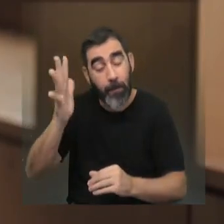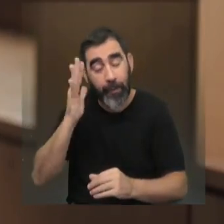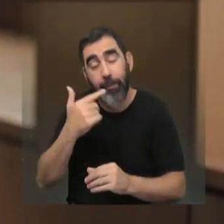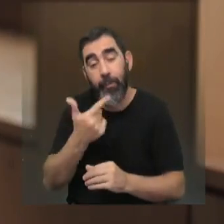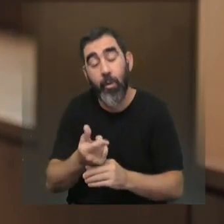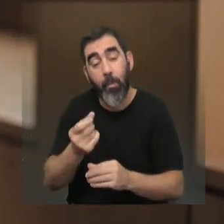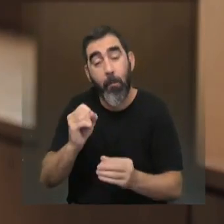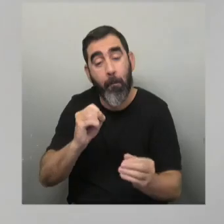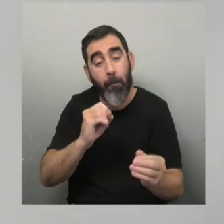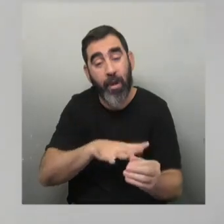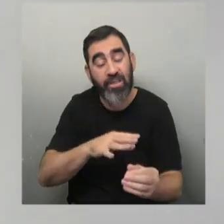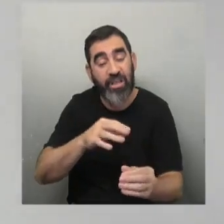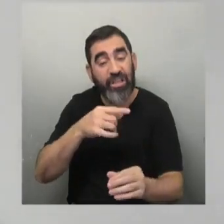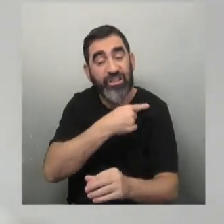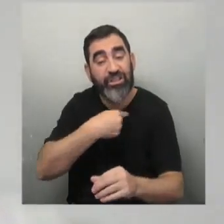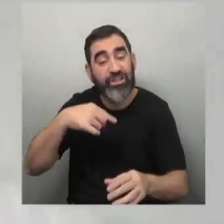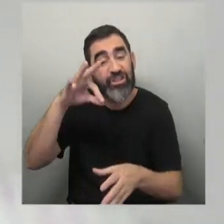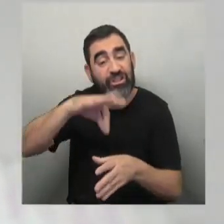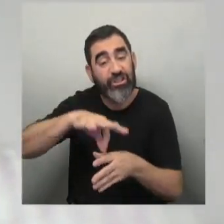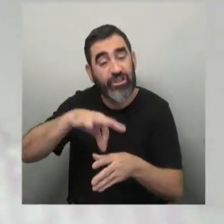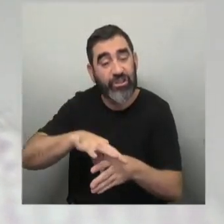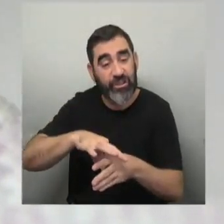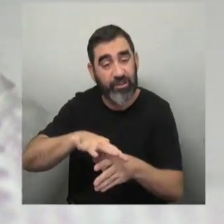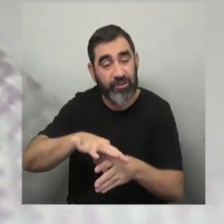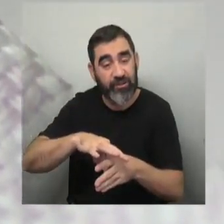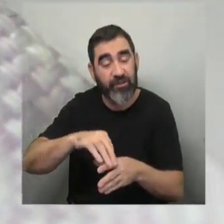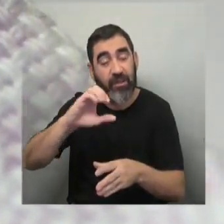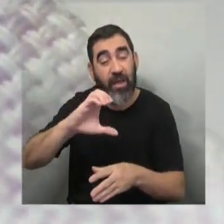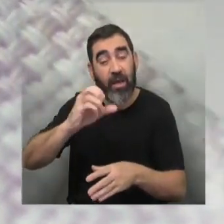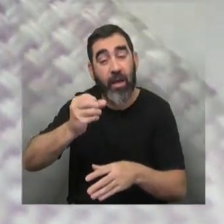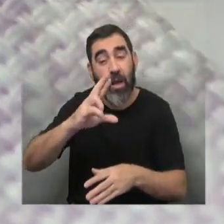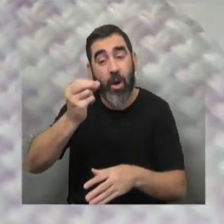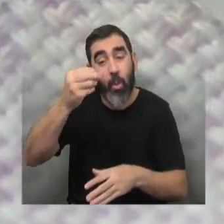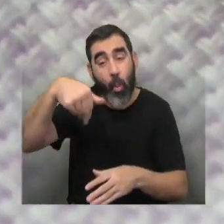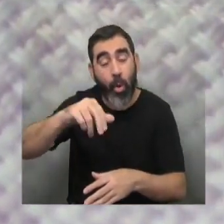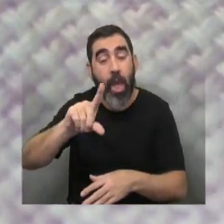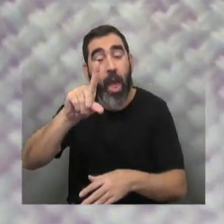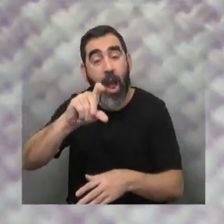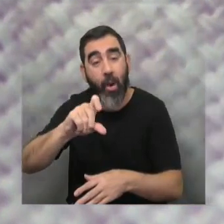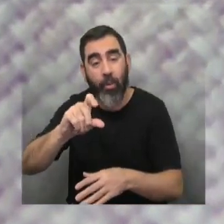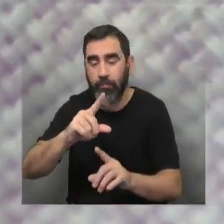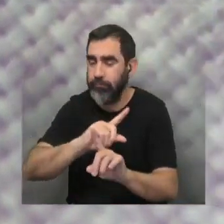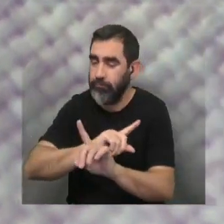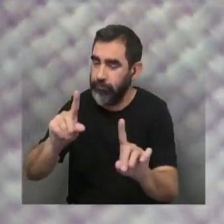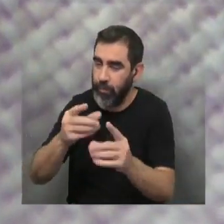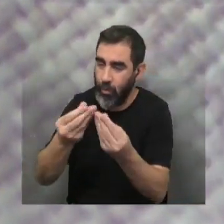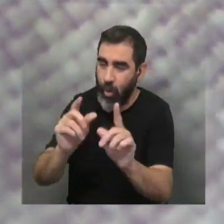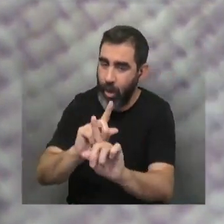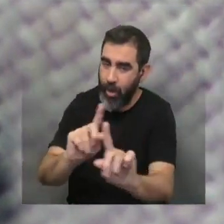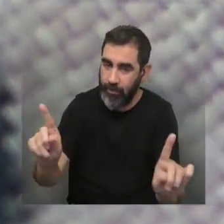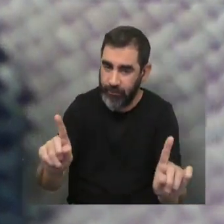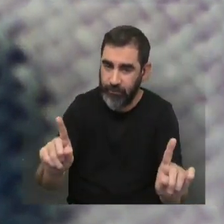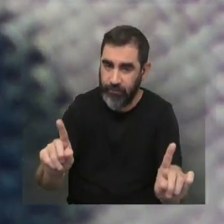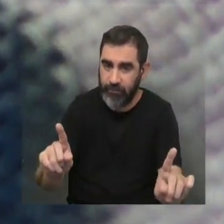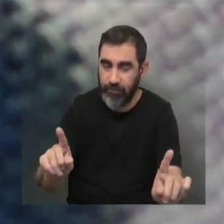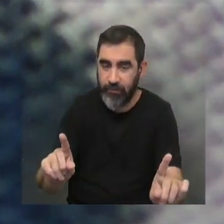ejemplo, una mancha de tinta china, que es una suspensión de carbón en agua. Esa no se va a disolver por este método, no se va a